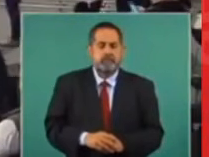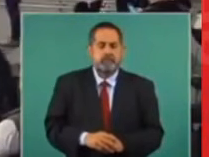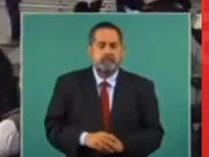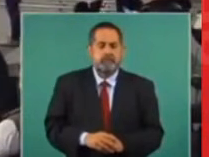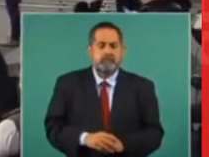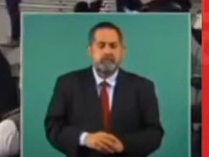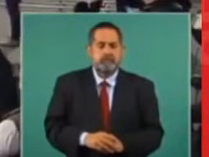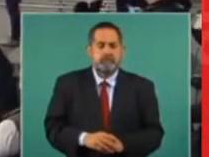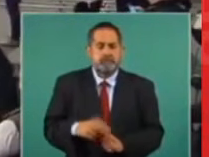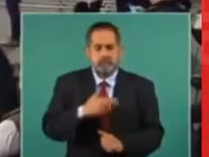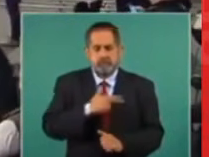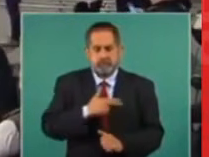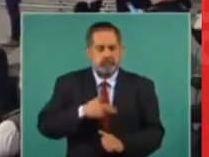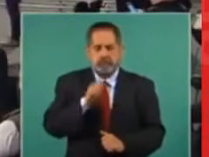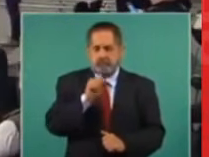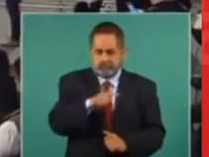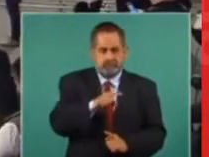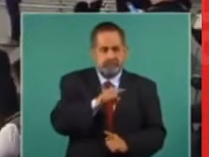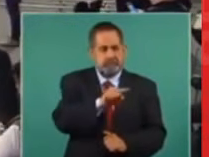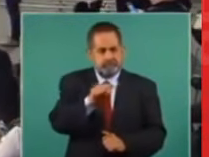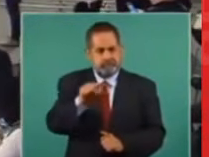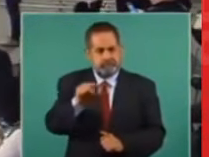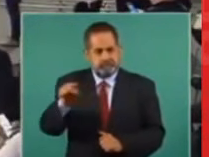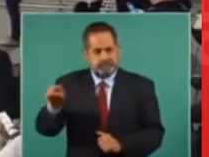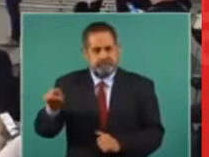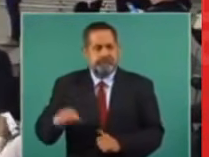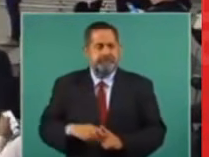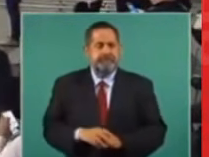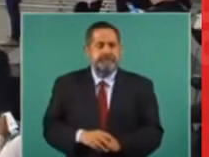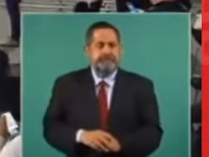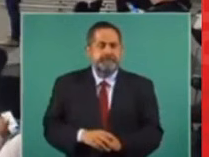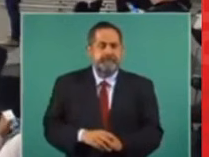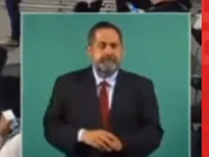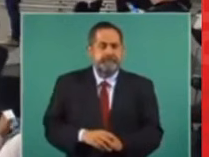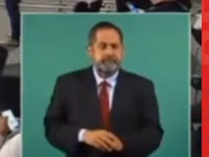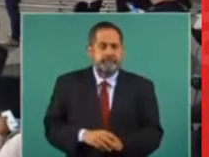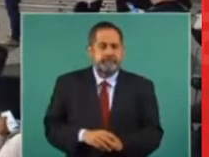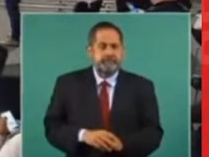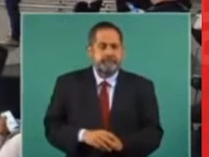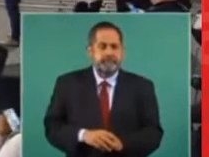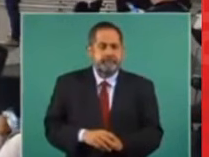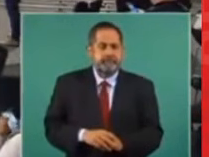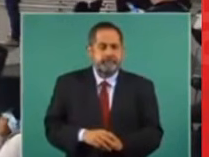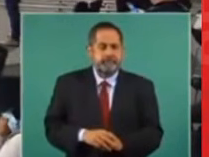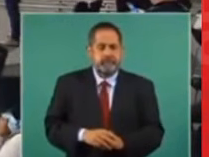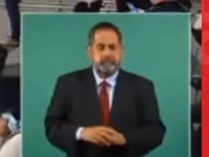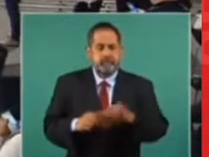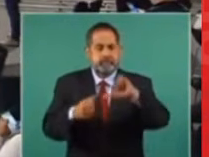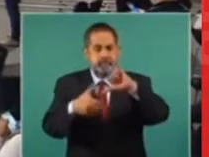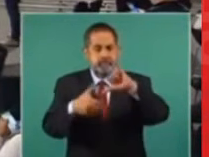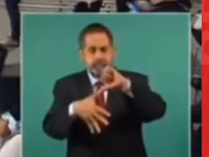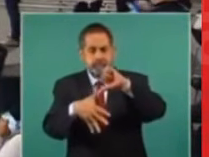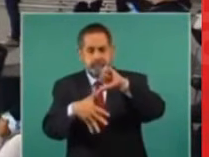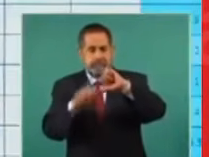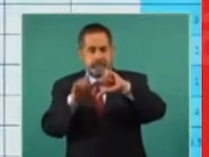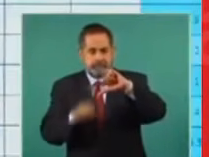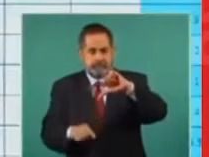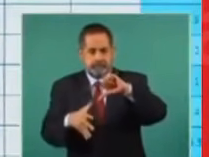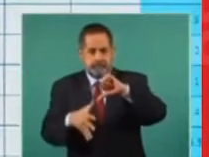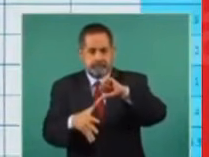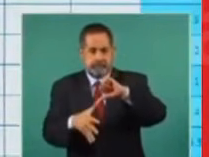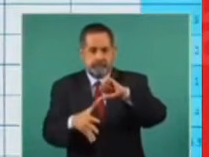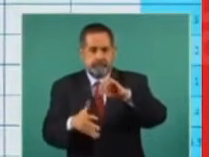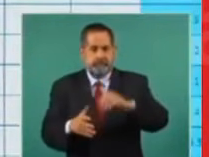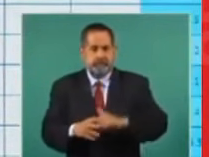poder diferenciar, por ejemplo, cómo le fue a México respecto a otros países de la región en lo que hace a la